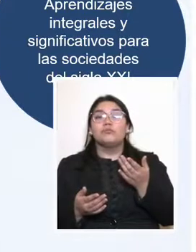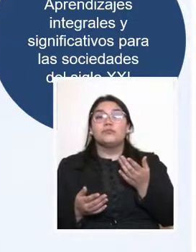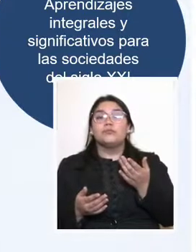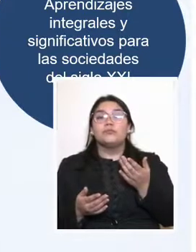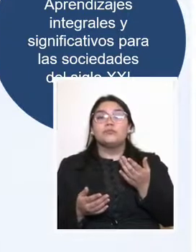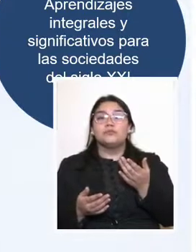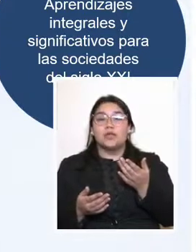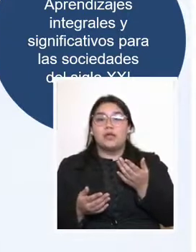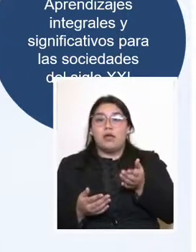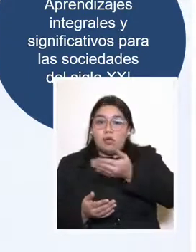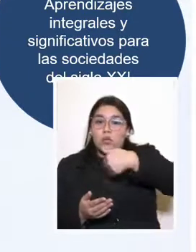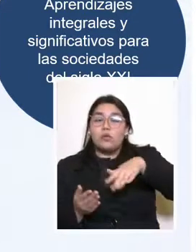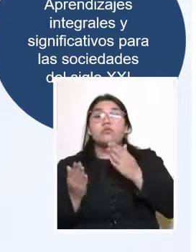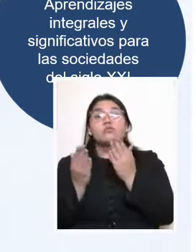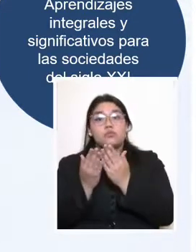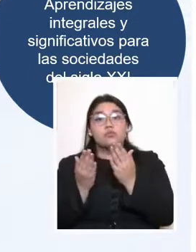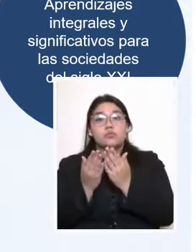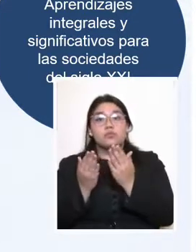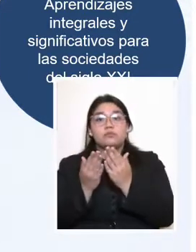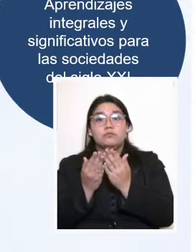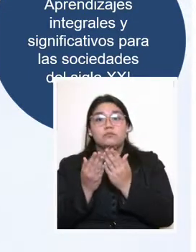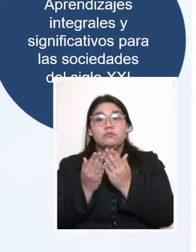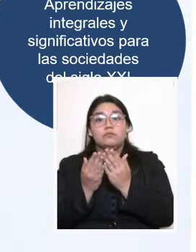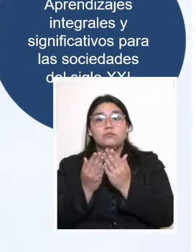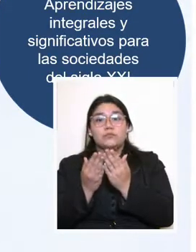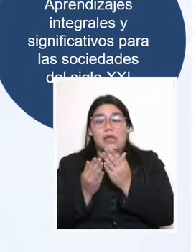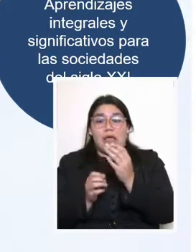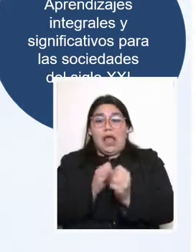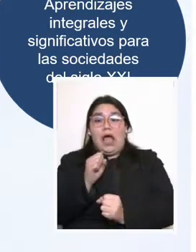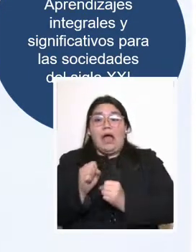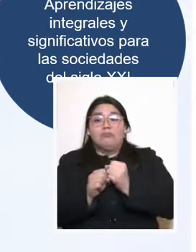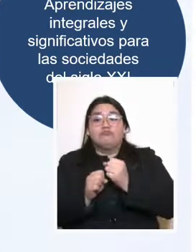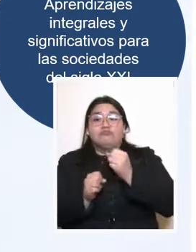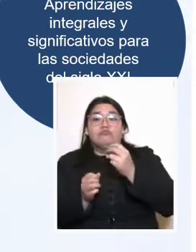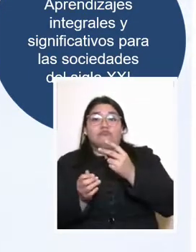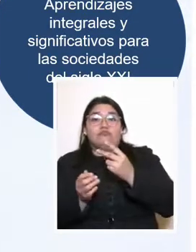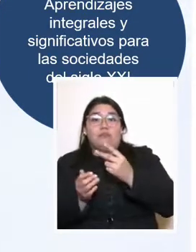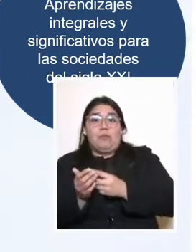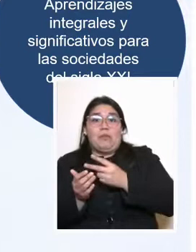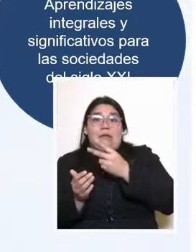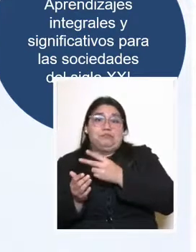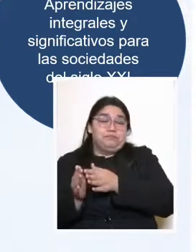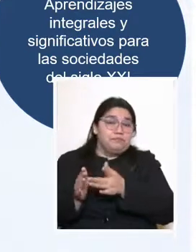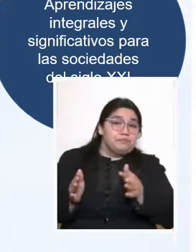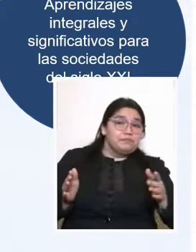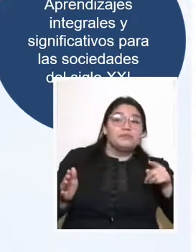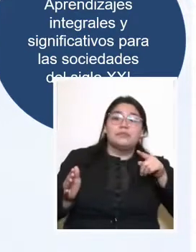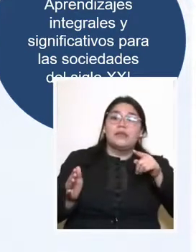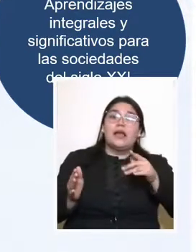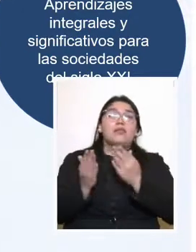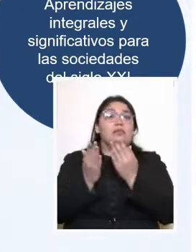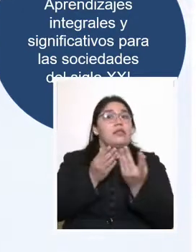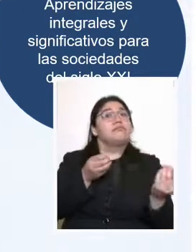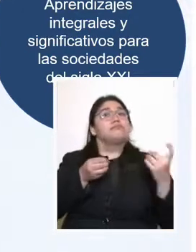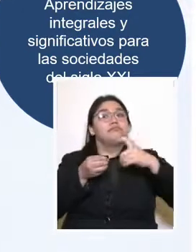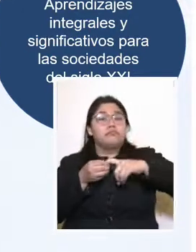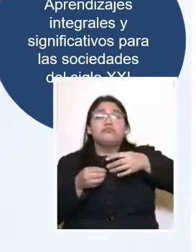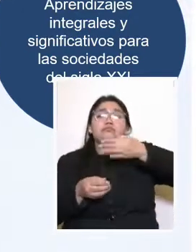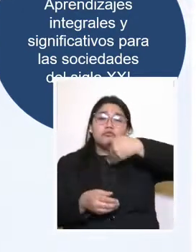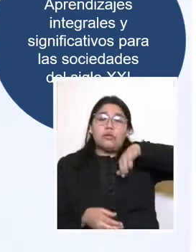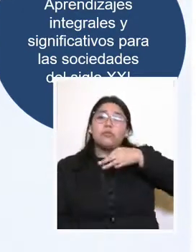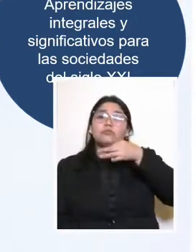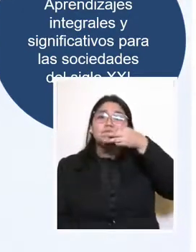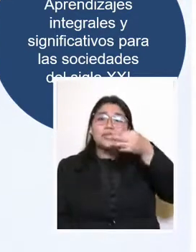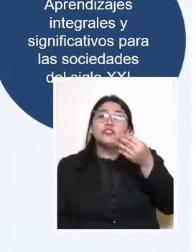nuestros estudiantes se inserten plenamente en este siglo XXI. Hemos señalado hace mucho tiempo, ¿no es cierto?, esta necesidad de poder efectivamente que